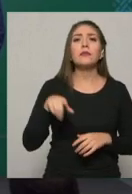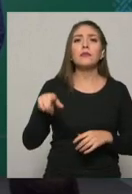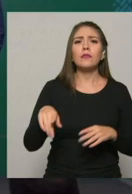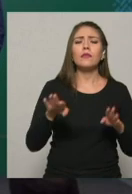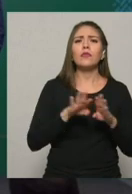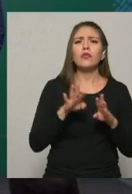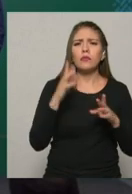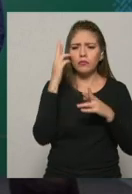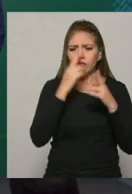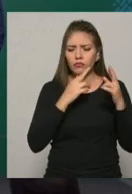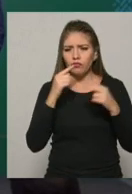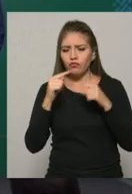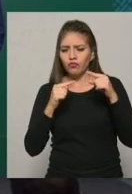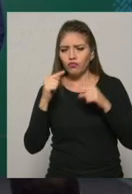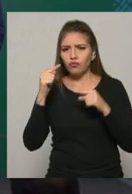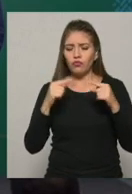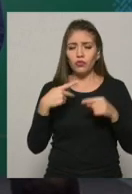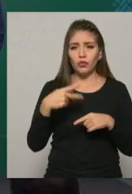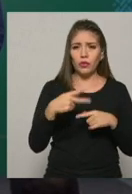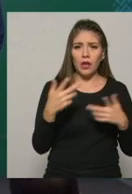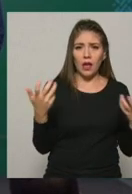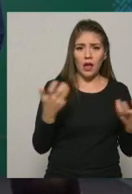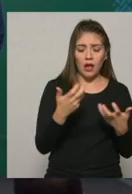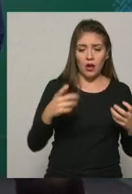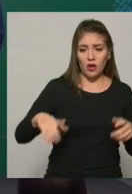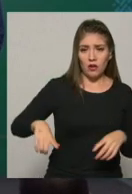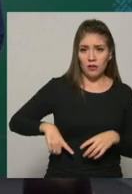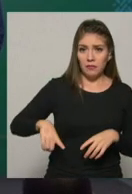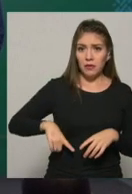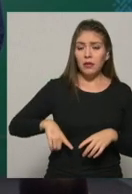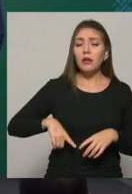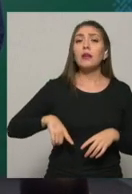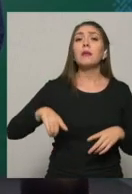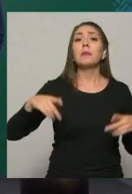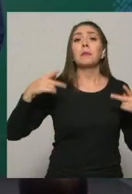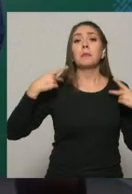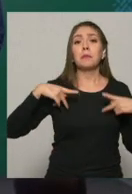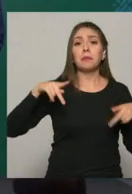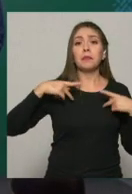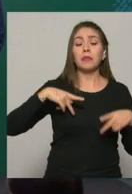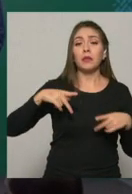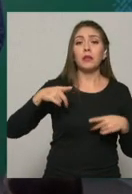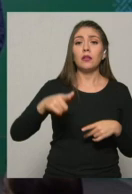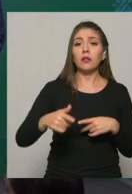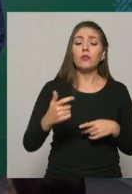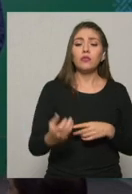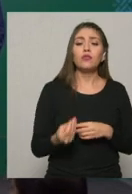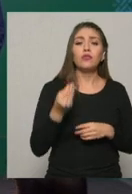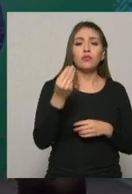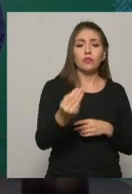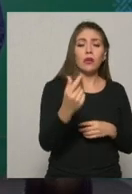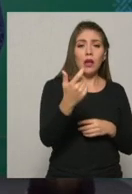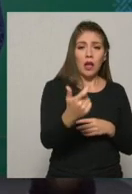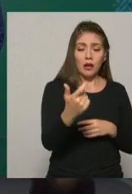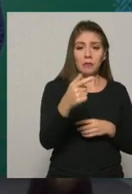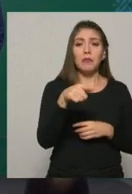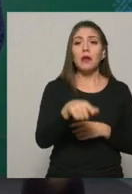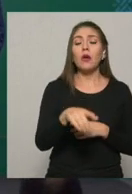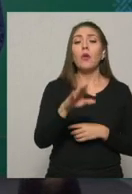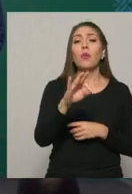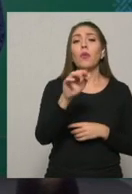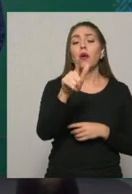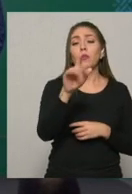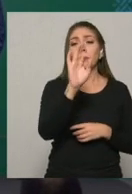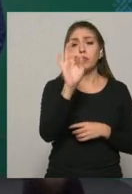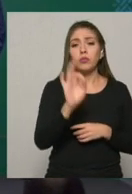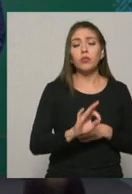que se han hecho de esta acción de gobierno, las personas que entregaron un arma, 47% son